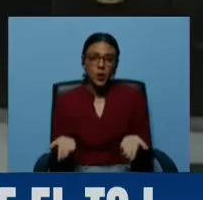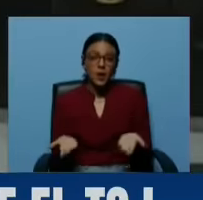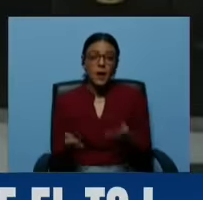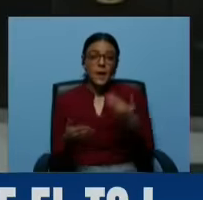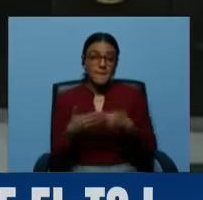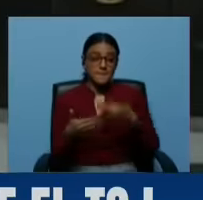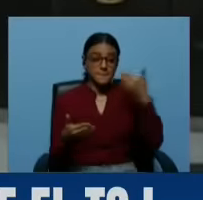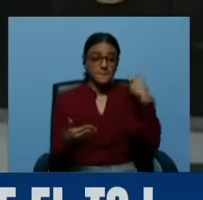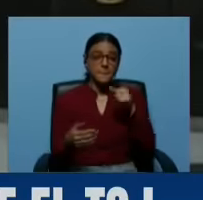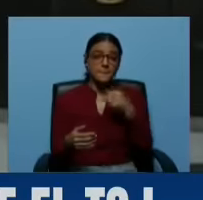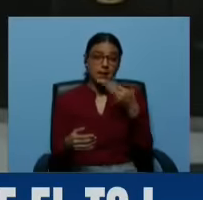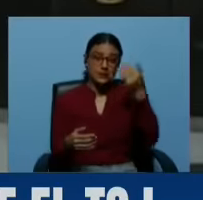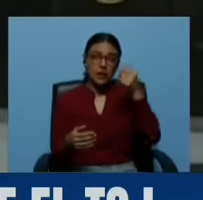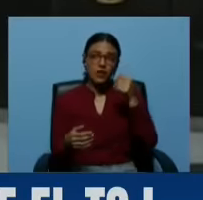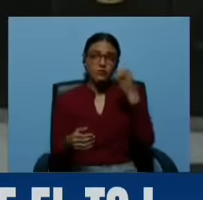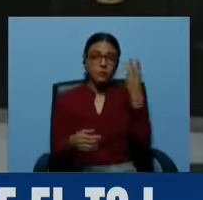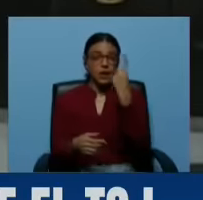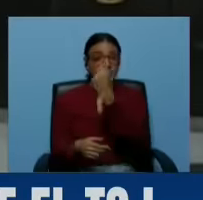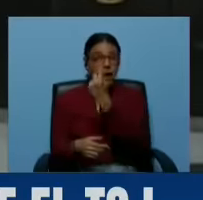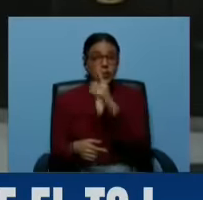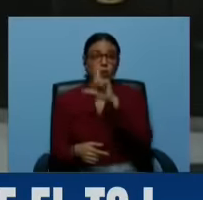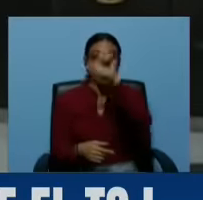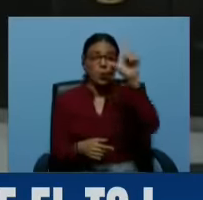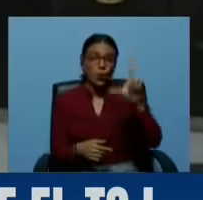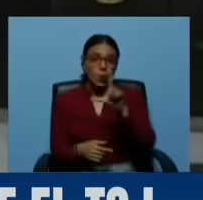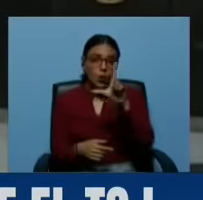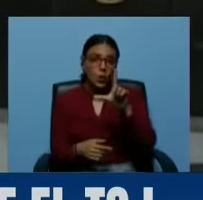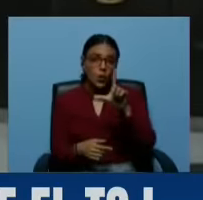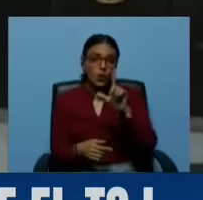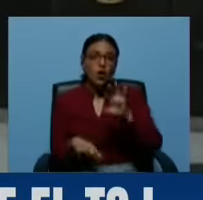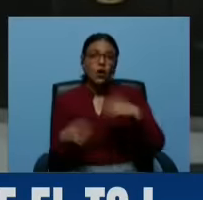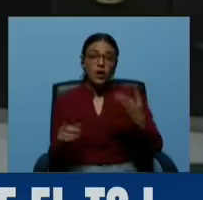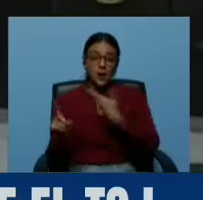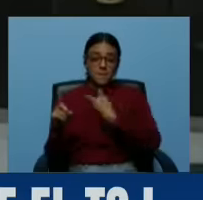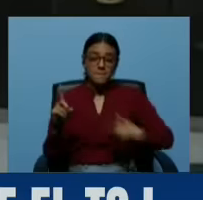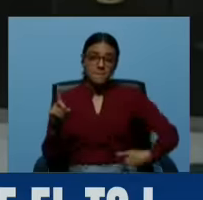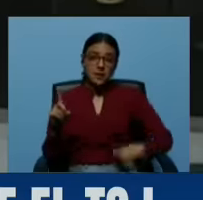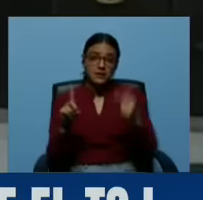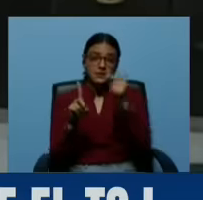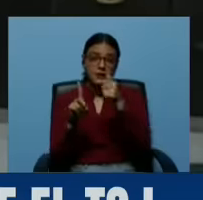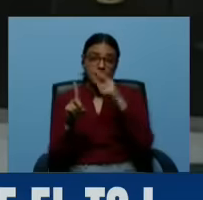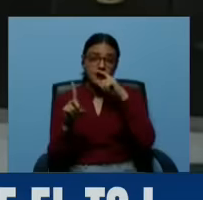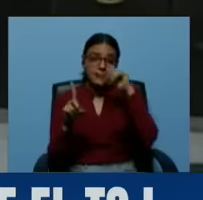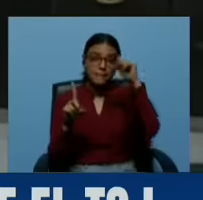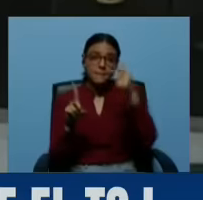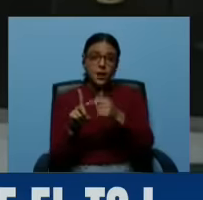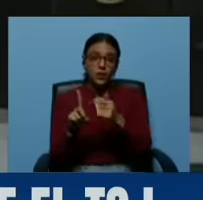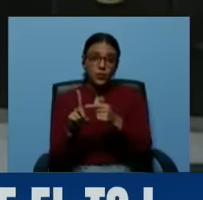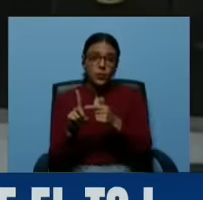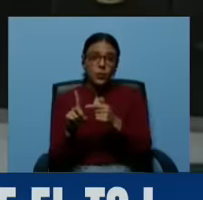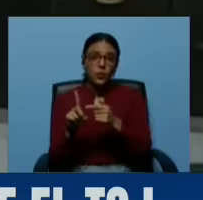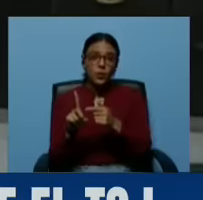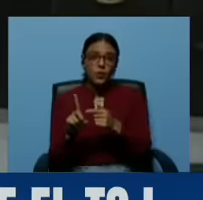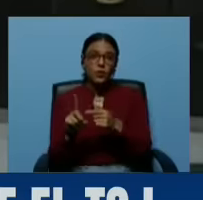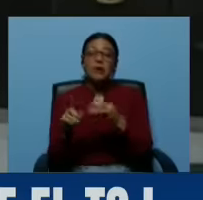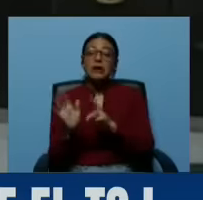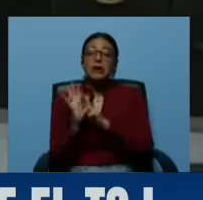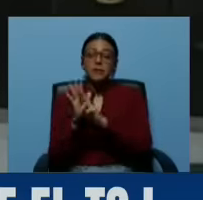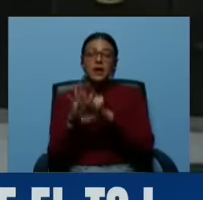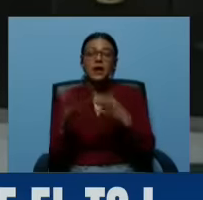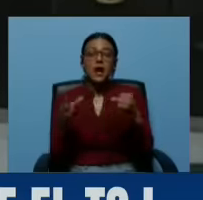pasado 31 de julio fuese el presidente de la República Bolivariana de Venezuela, Nicolás Maduro Moros, representado por